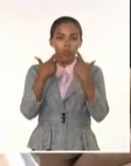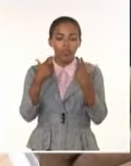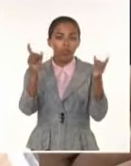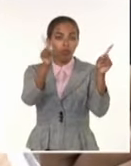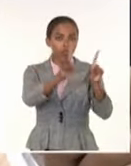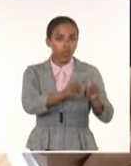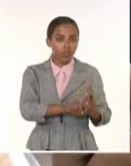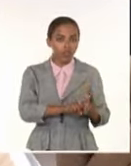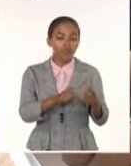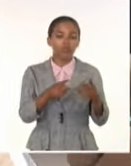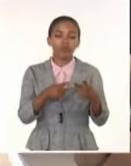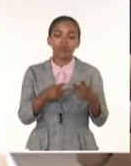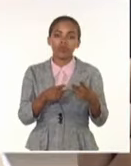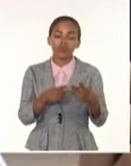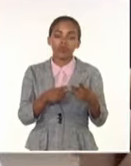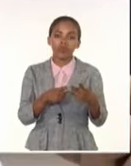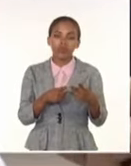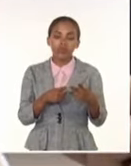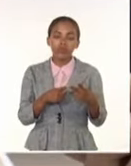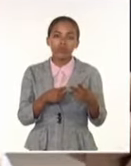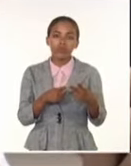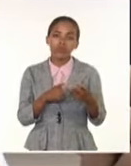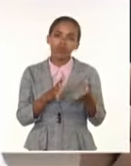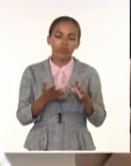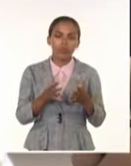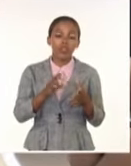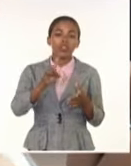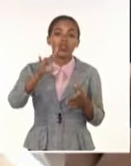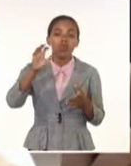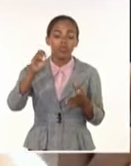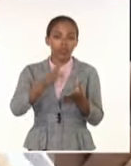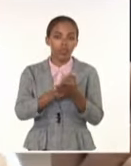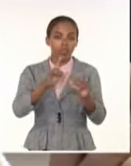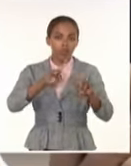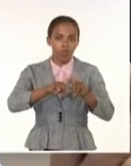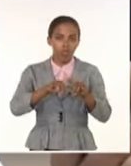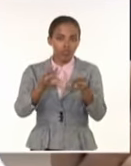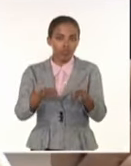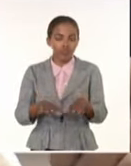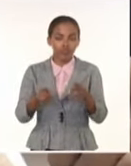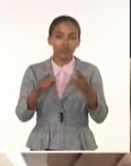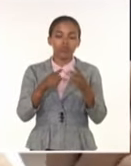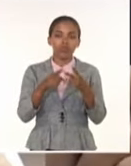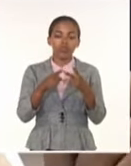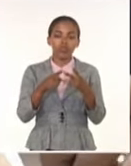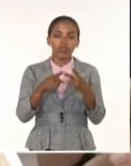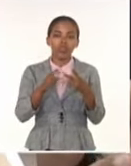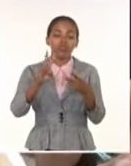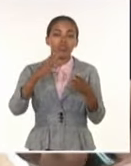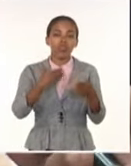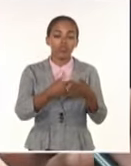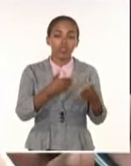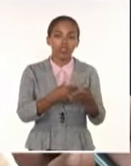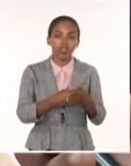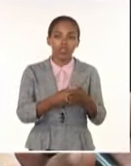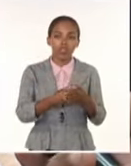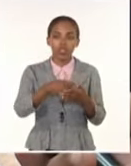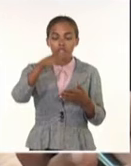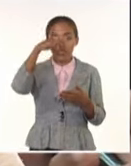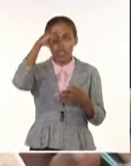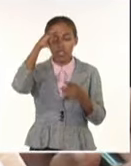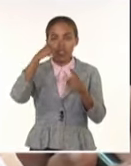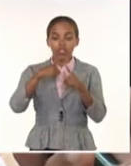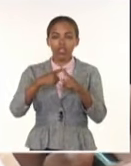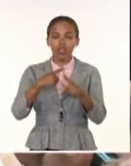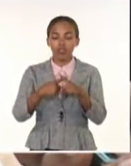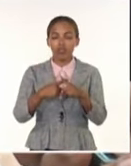unidad, el ciclo combinado de Varadero tiene aproximadamente 90 megawatts que están fuera de servicio. Y las dos unidades, la termoeléctrica de Santa Cruz del Norte, una de ellas, para finales